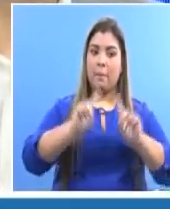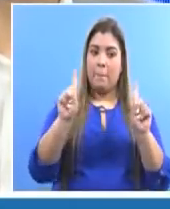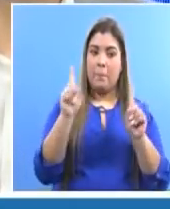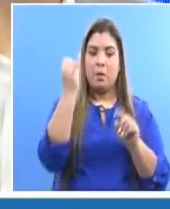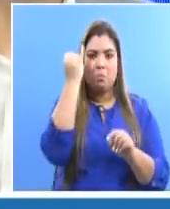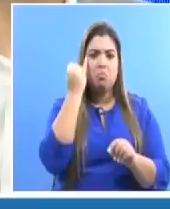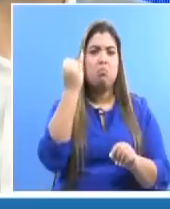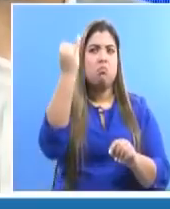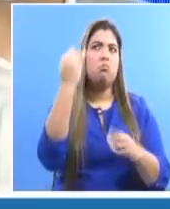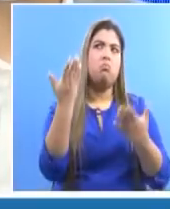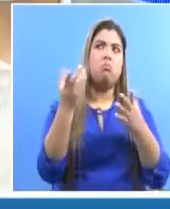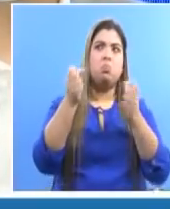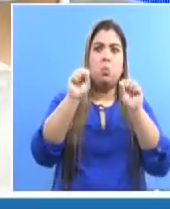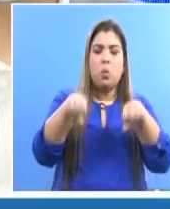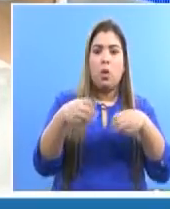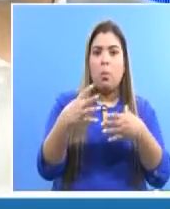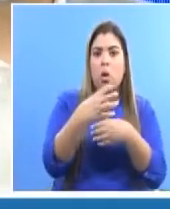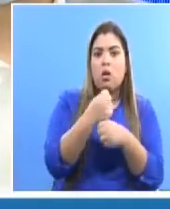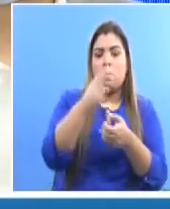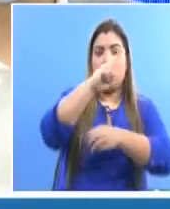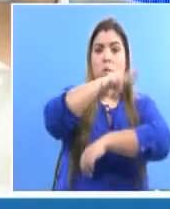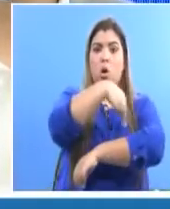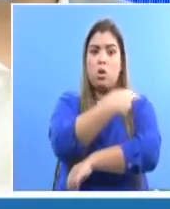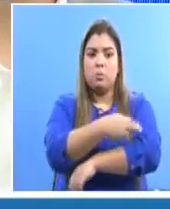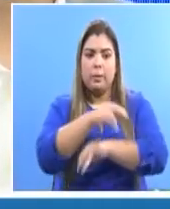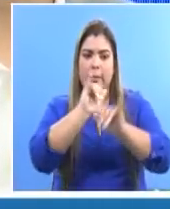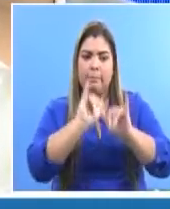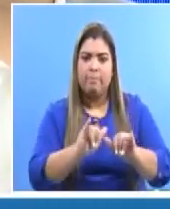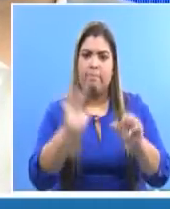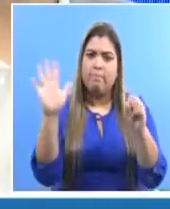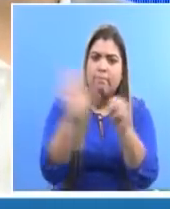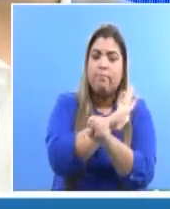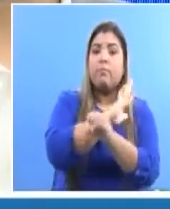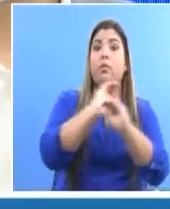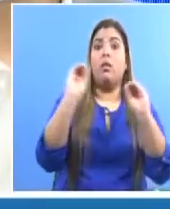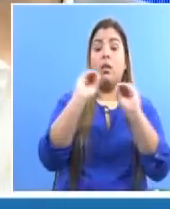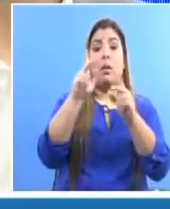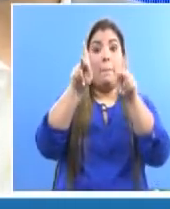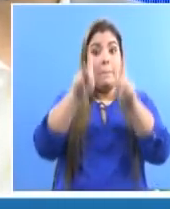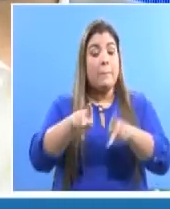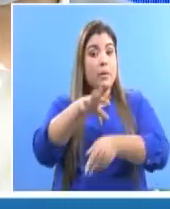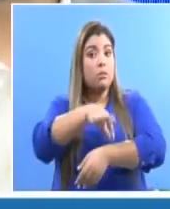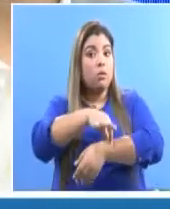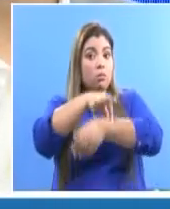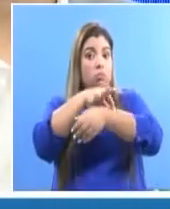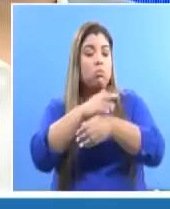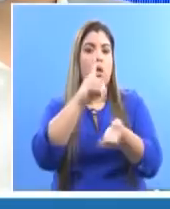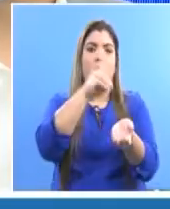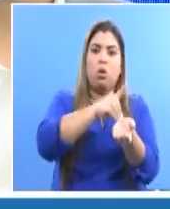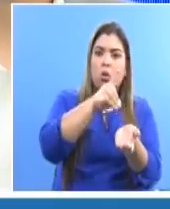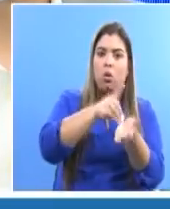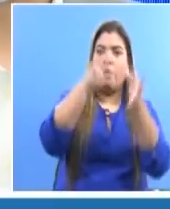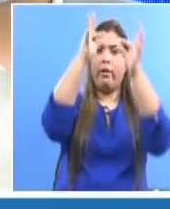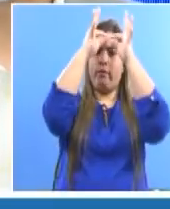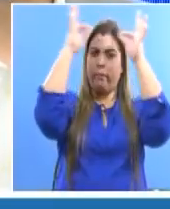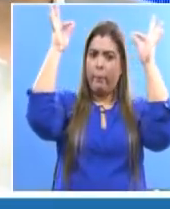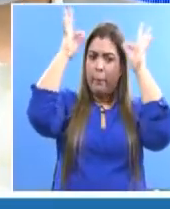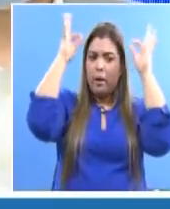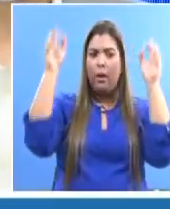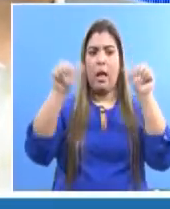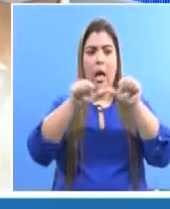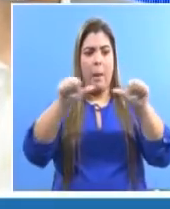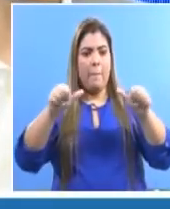idea es que en la medida que la capacidad hospitalaria se mantenga y sobre todo el recurso humano, tanto de médicos como de personal de